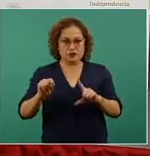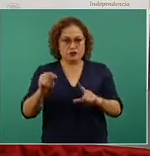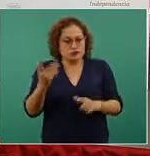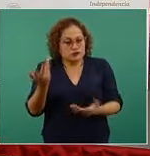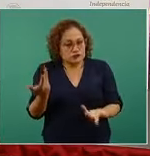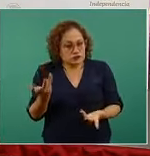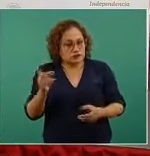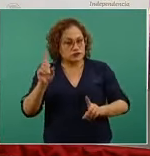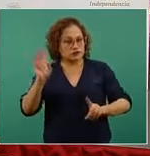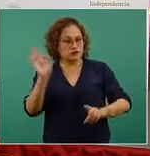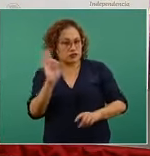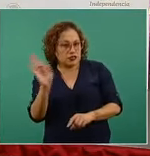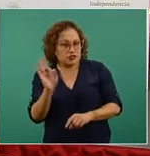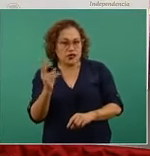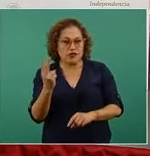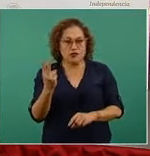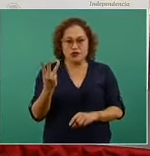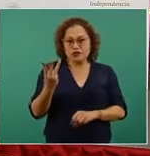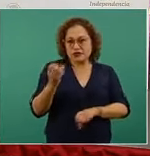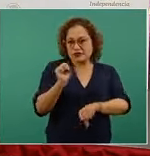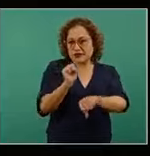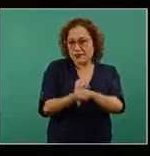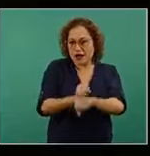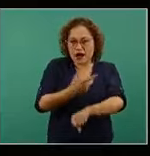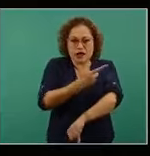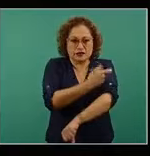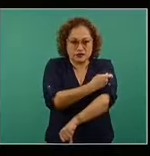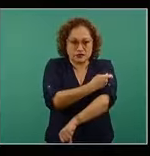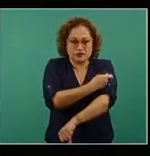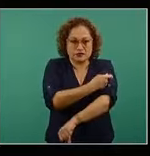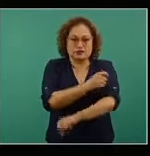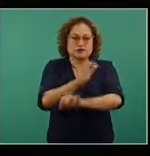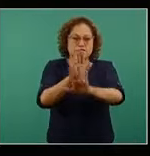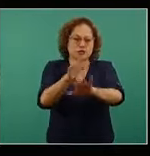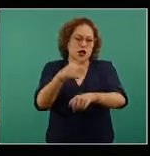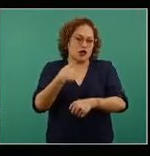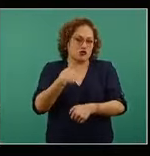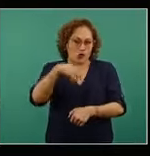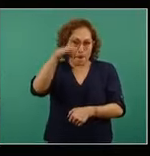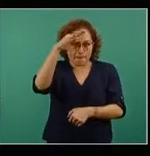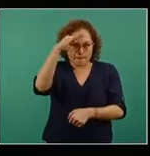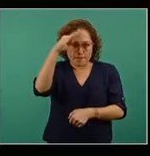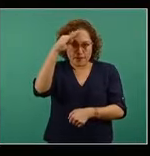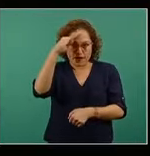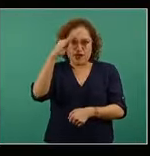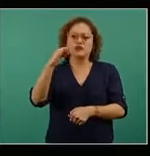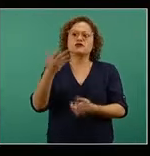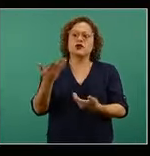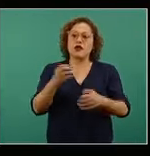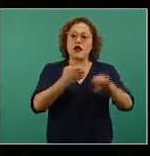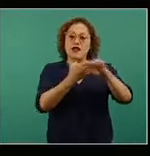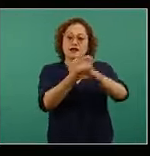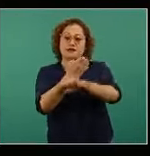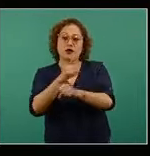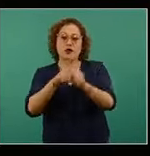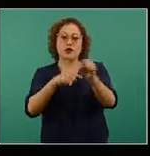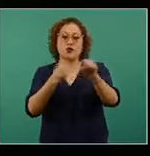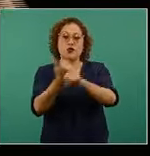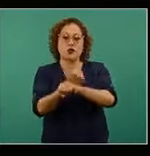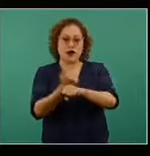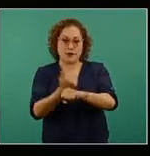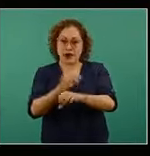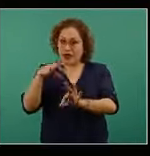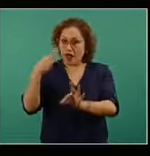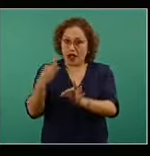digamos en dos semanas tres semanas sexuales si la conexión de los estados amarillos se va a pasar a los estados naranjas a pesar de que votar de tal